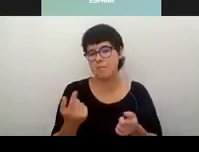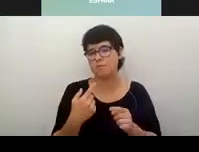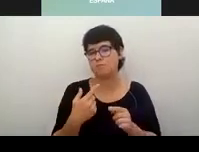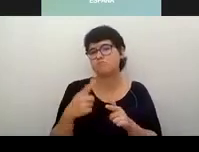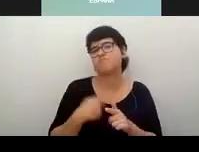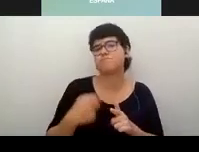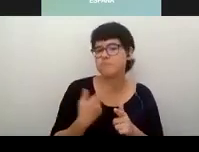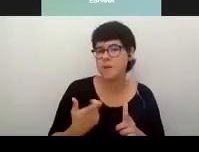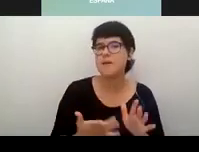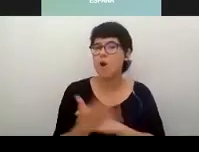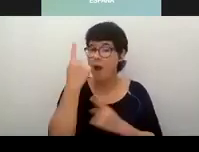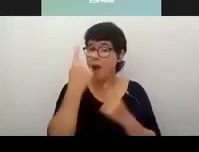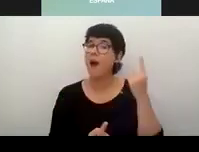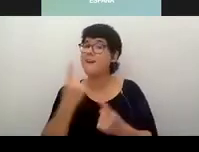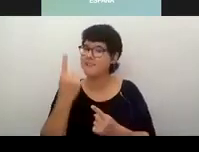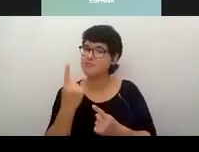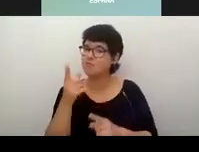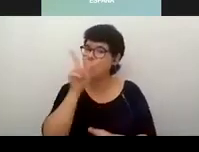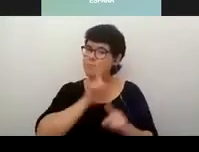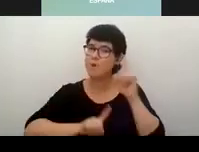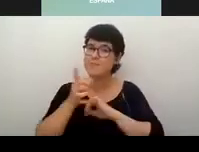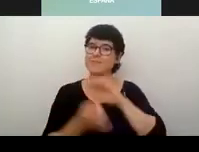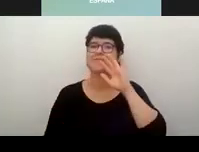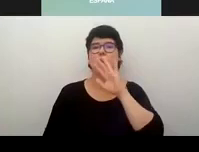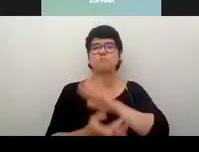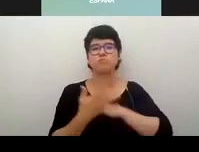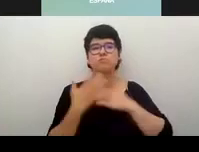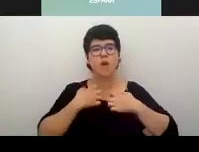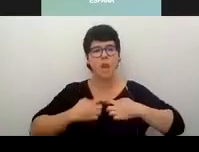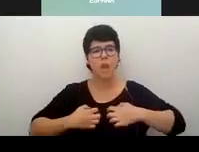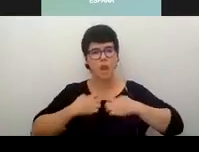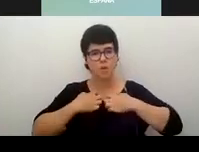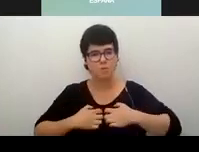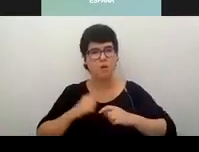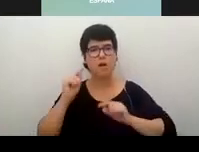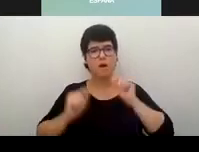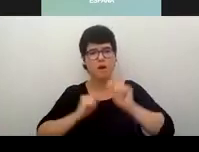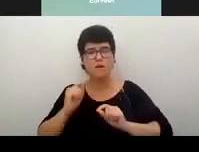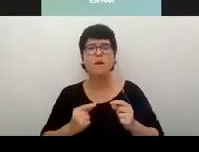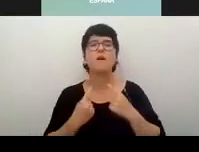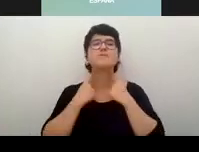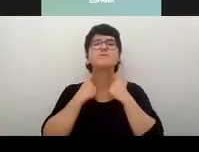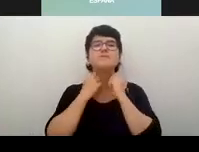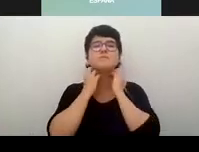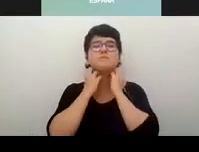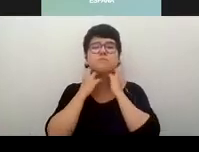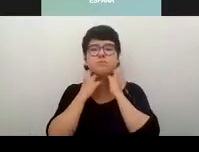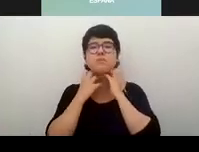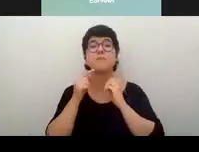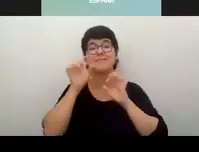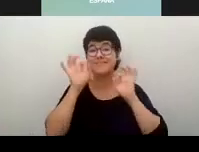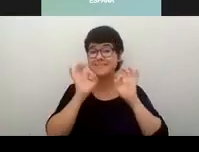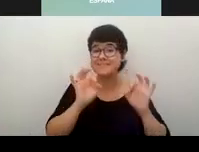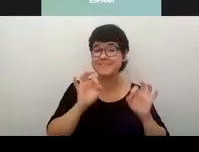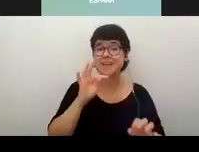que son, por ejemplo, las que producen la neumonía, las que producen las amigdalitis, son estreptococos. Pero este en concreto, el Thermophilus, se ha visto